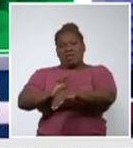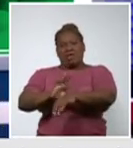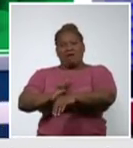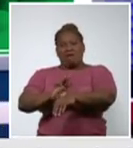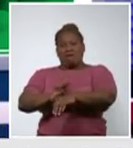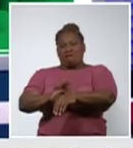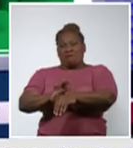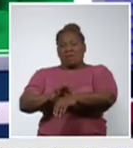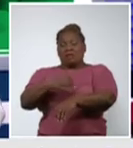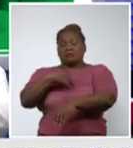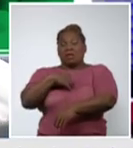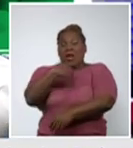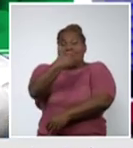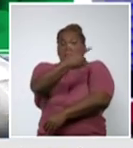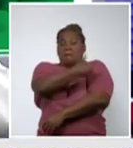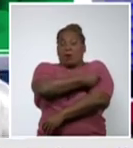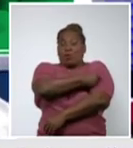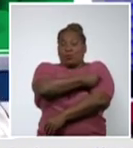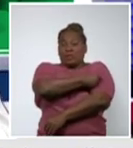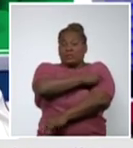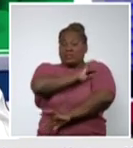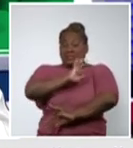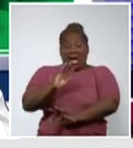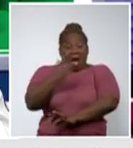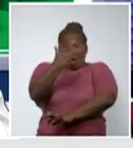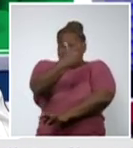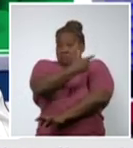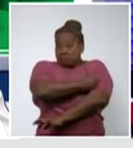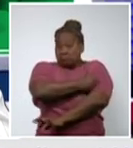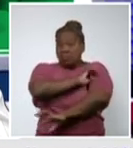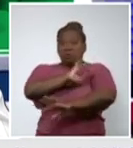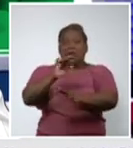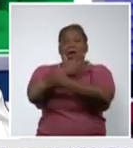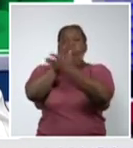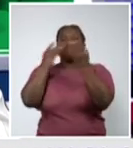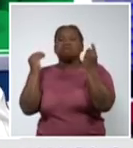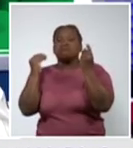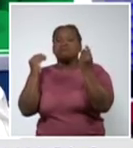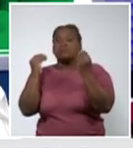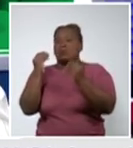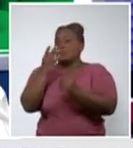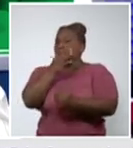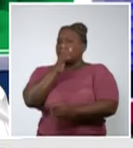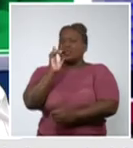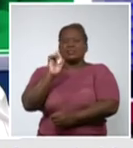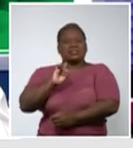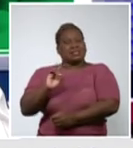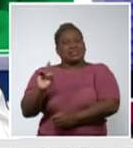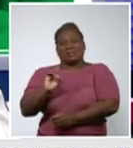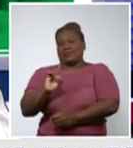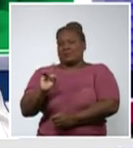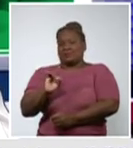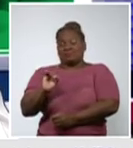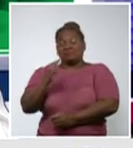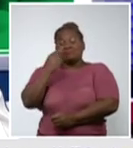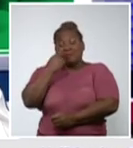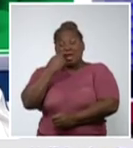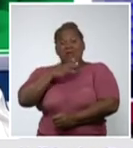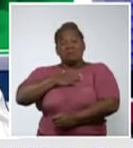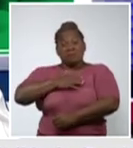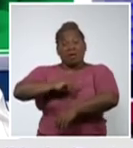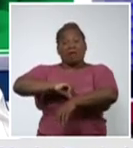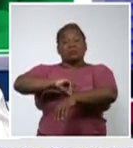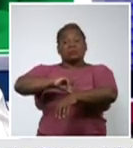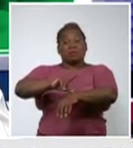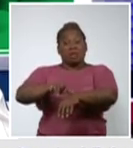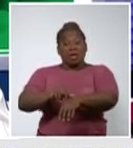que tú digas la puse y desapareció totalmente, sino que está por ver qué tiempo de